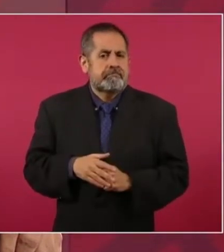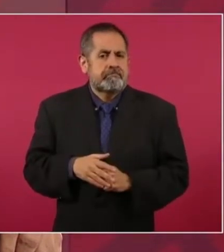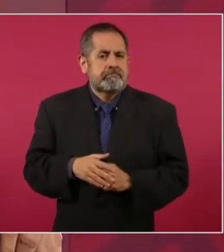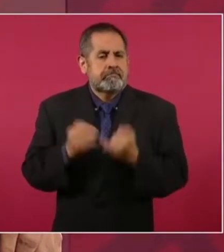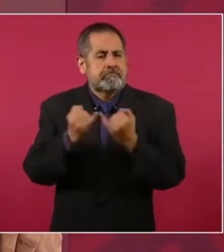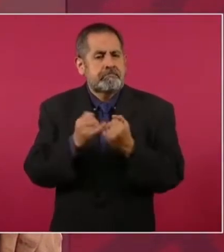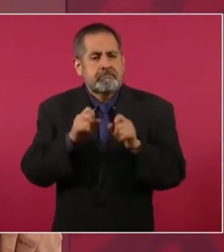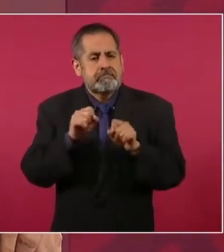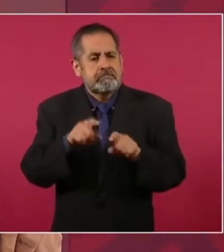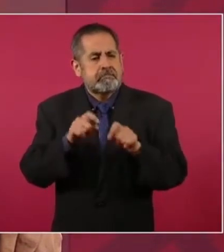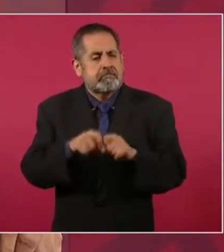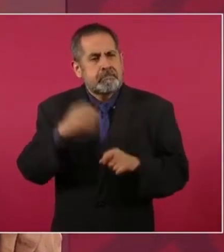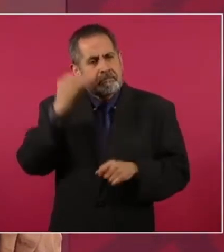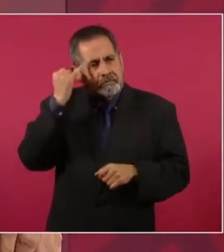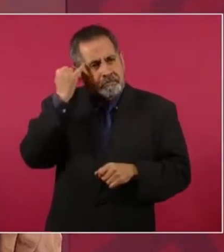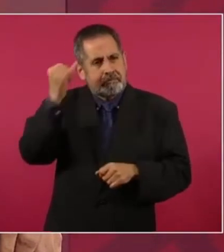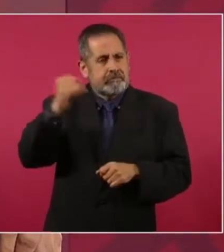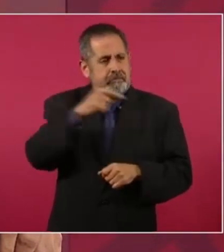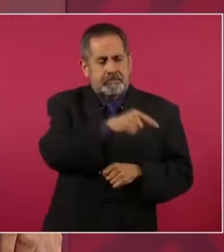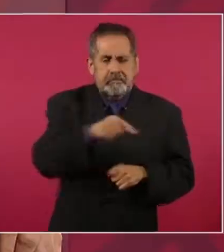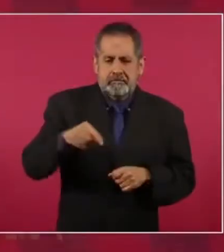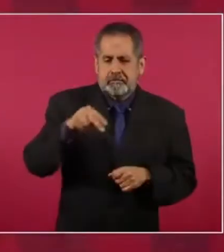la misma política neoliberal,